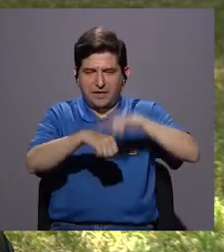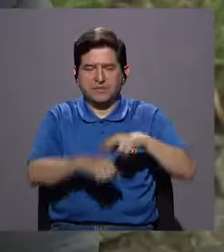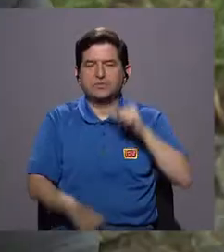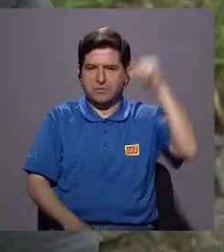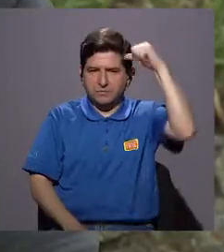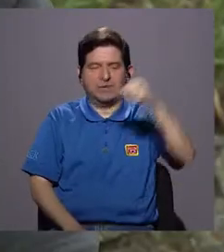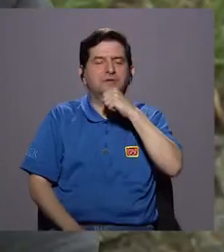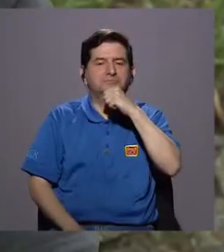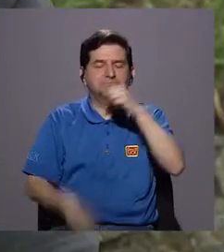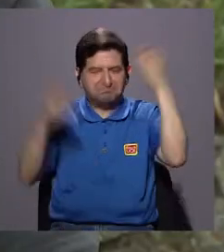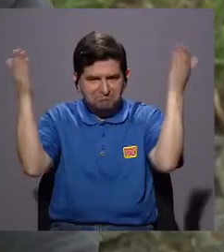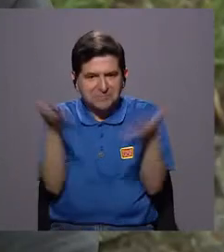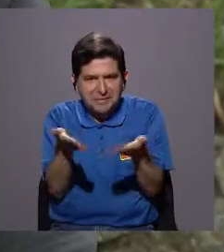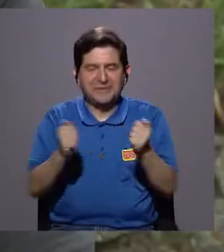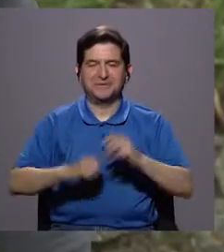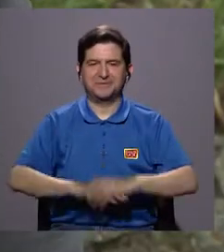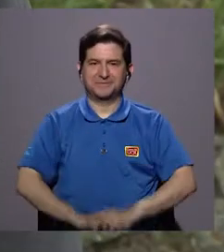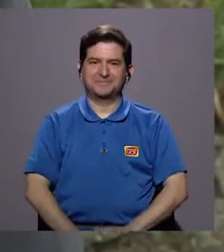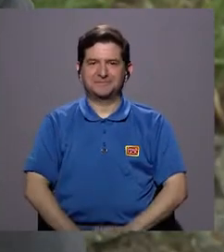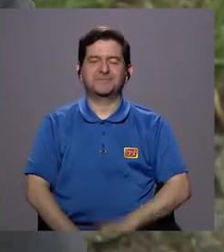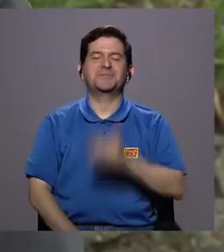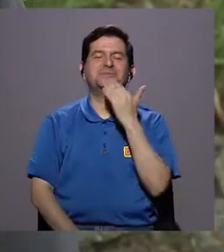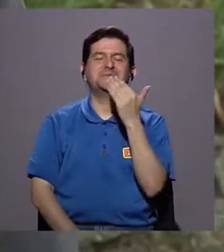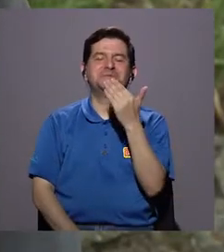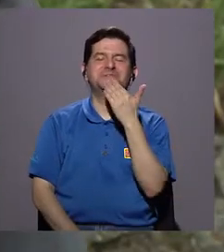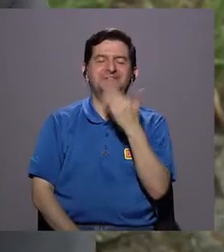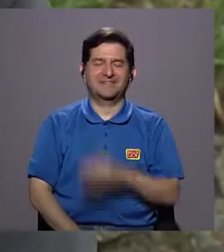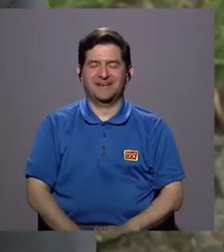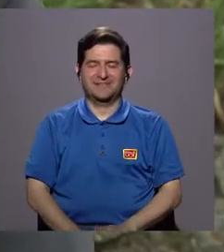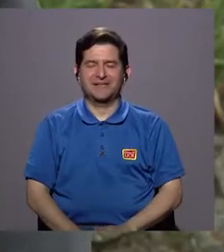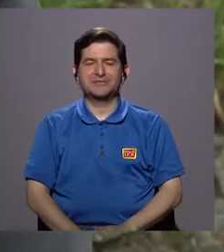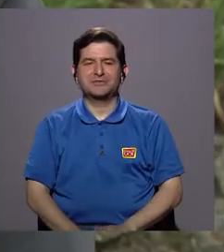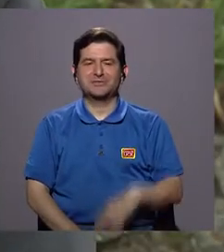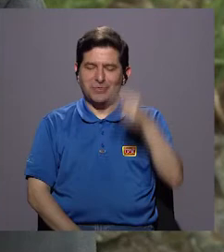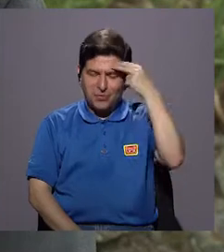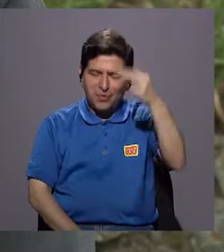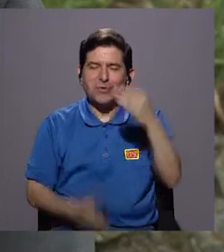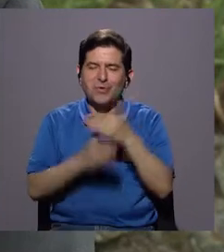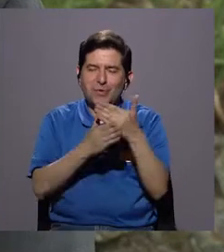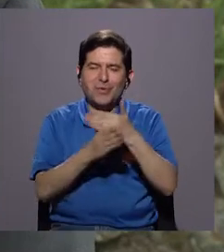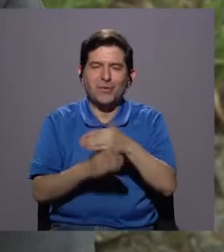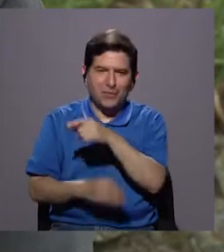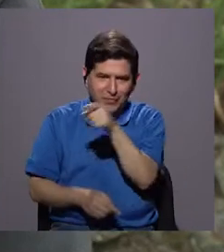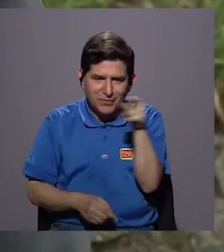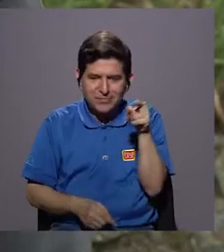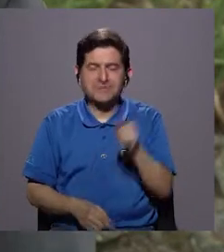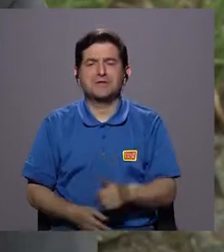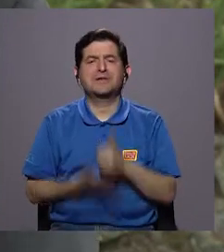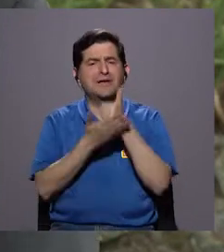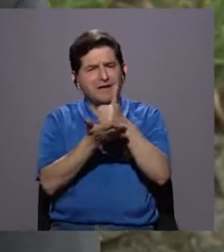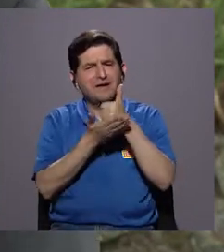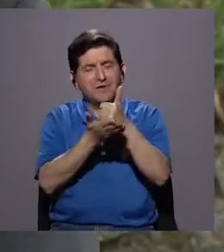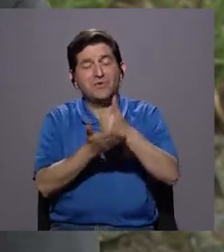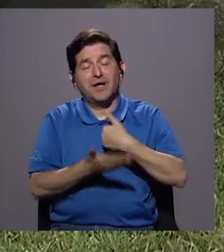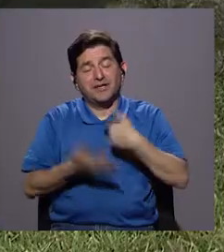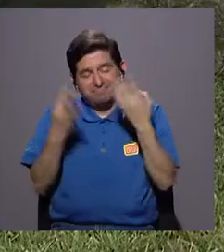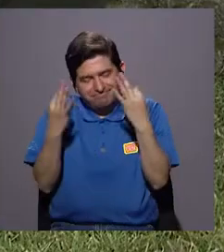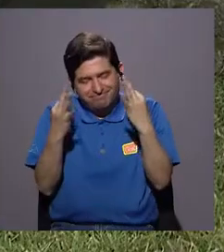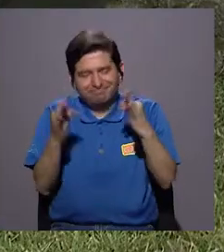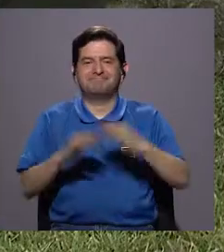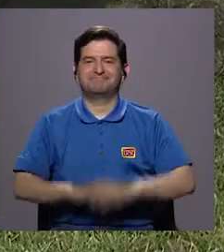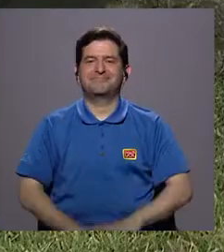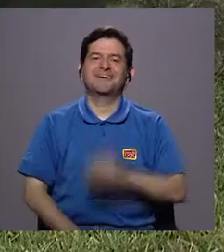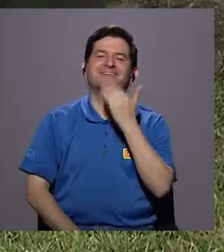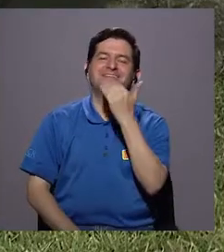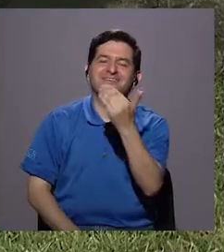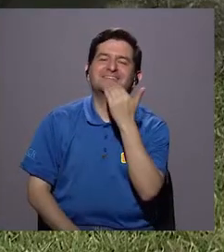Doctor, bienvenido nuevamente. Muchas gracias, Fabiola. La verdad es que es un honor siempre compartir con ustedes y poder colaborar en lo que yo pueda.